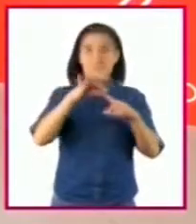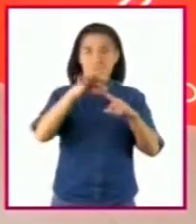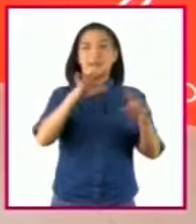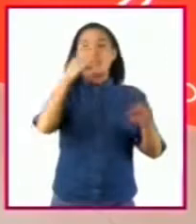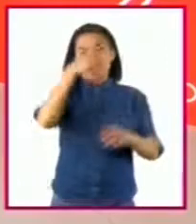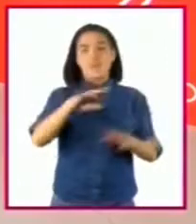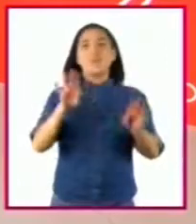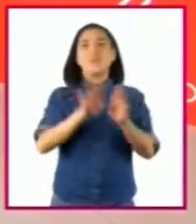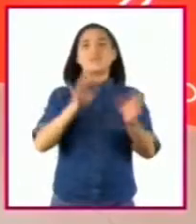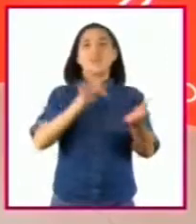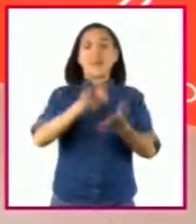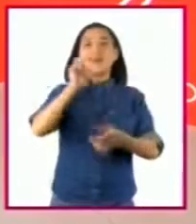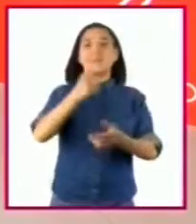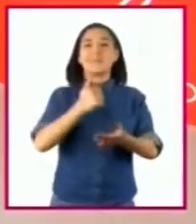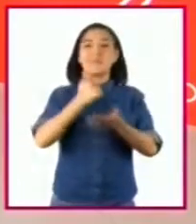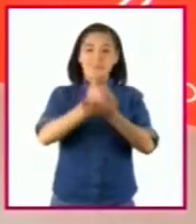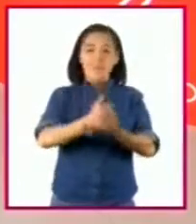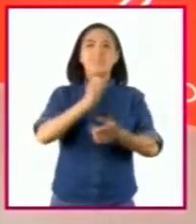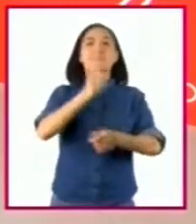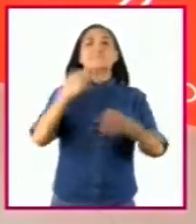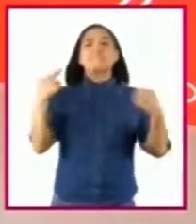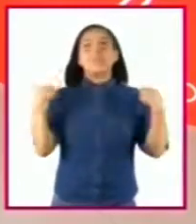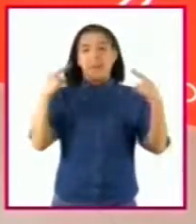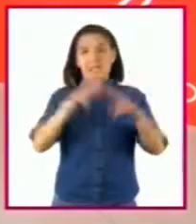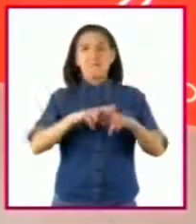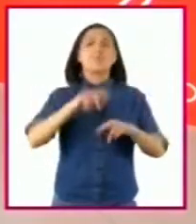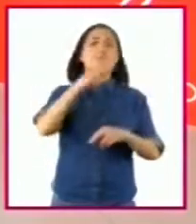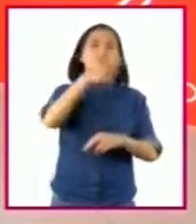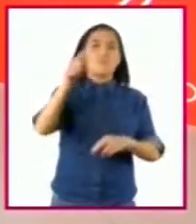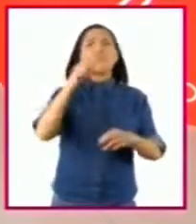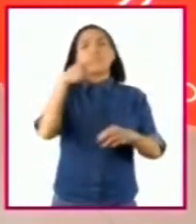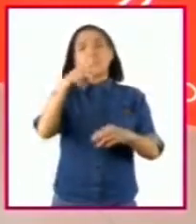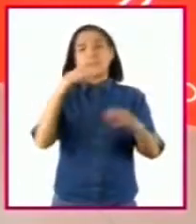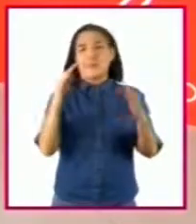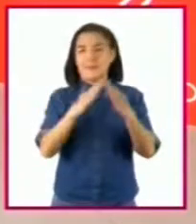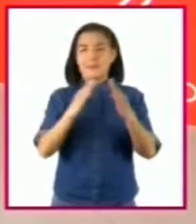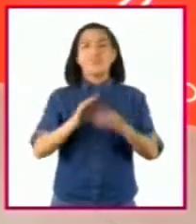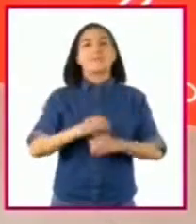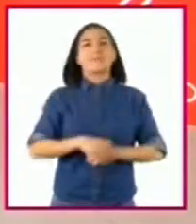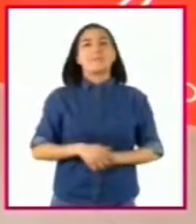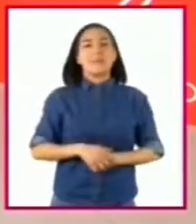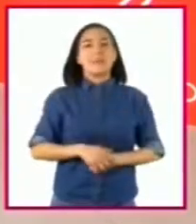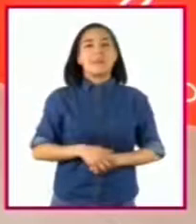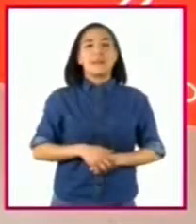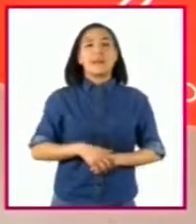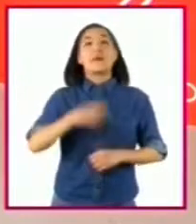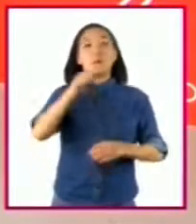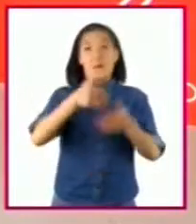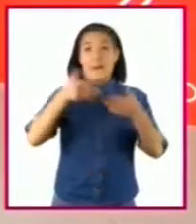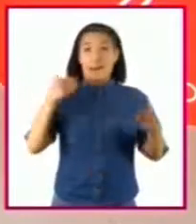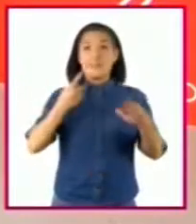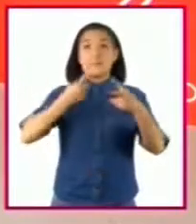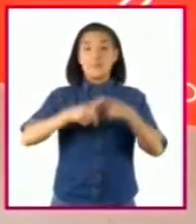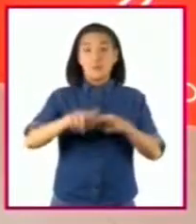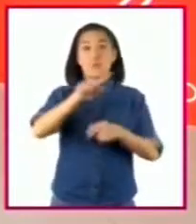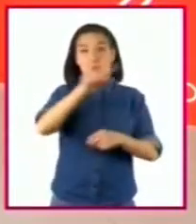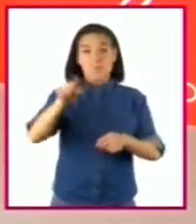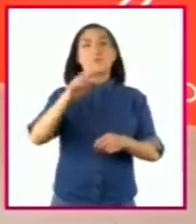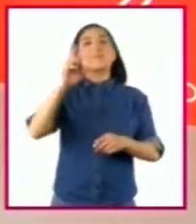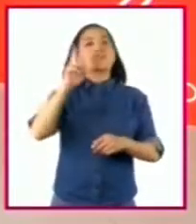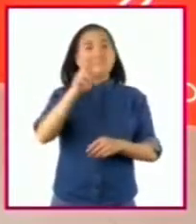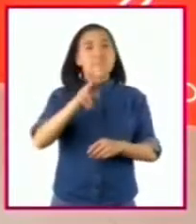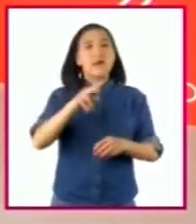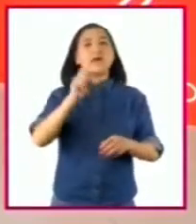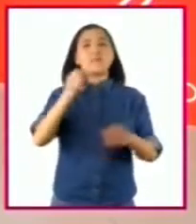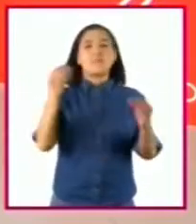también con el acompañamiento de sus maestras y maestros. Antes de comenzar, tomen en cuenta que en nuestras sesiones de